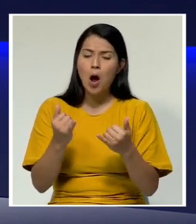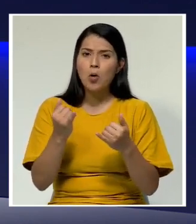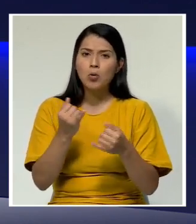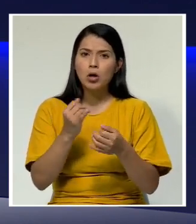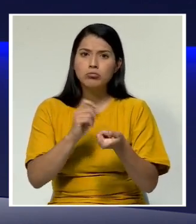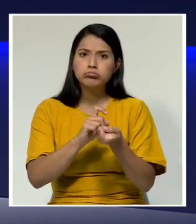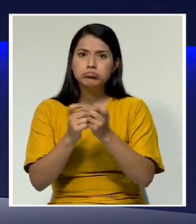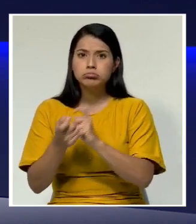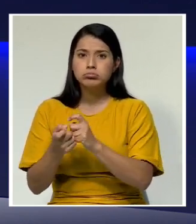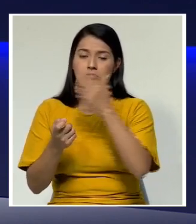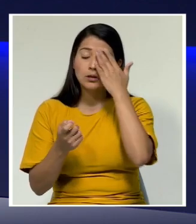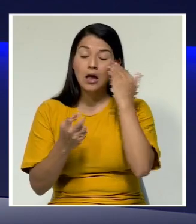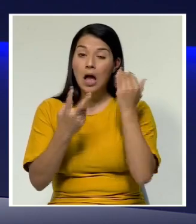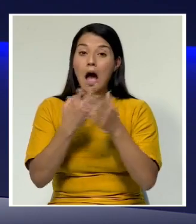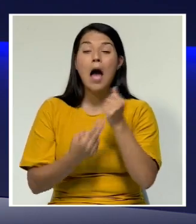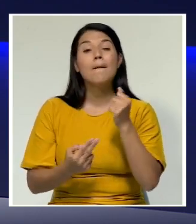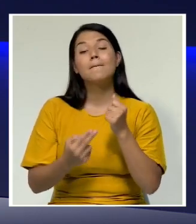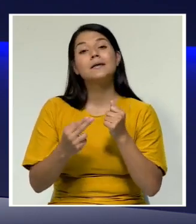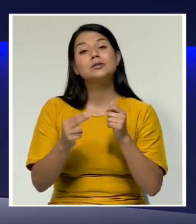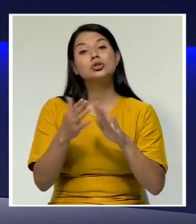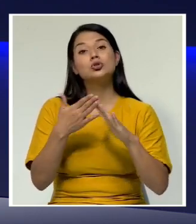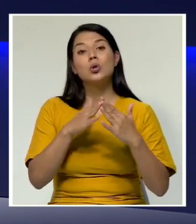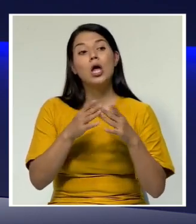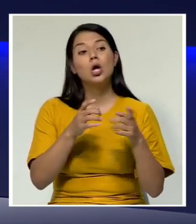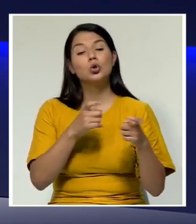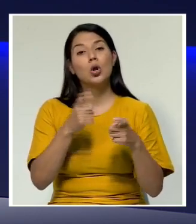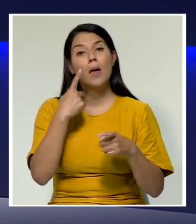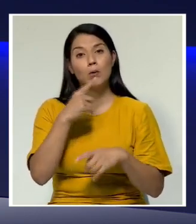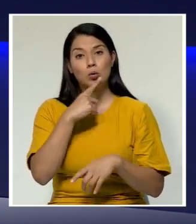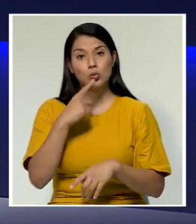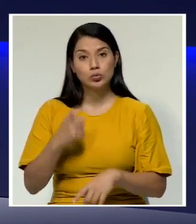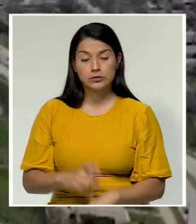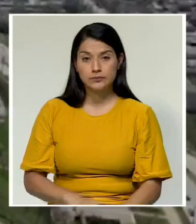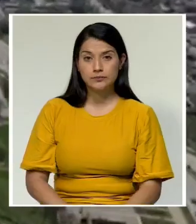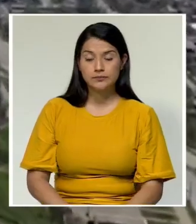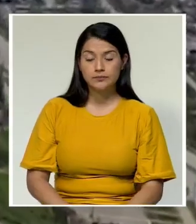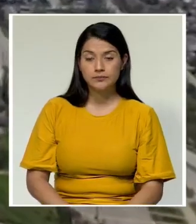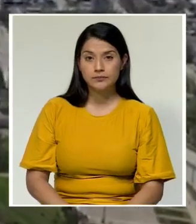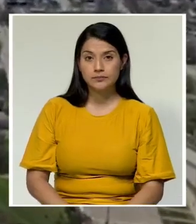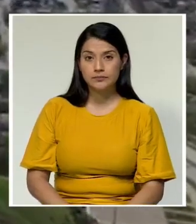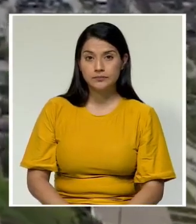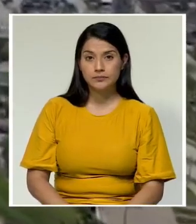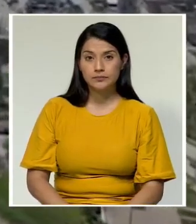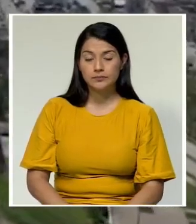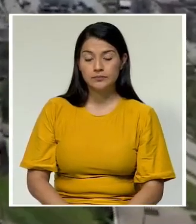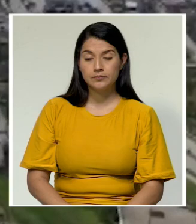COVID-19 notificados en Sudáfrica. Así lo informó el miércoles la Organización Mundial de la Salud.